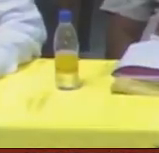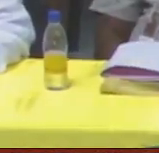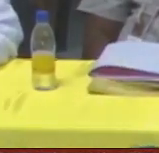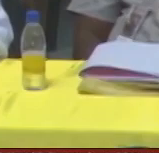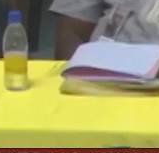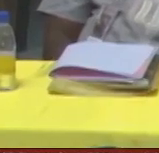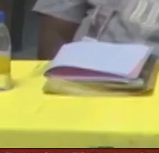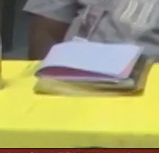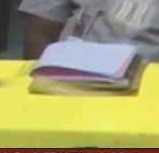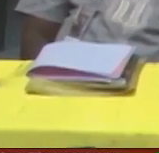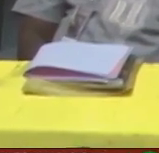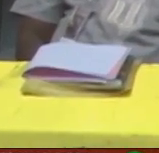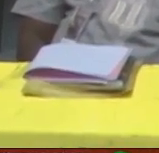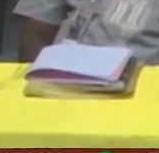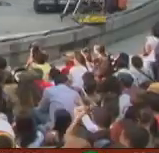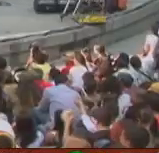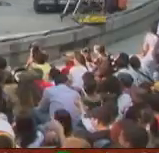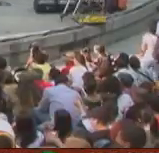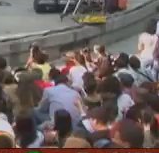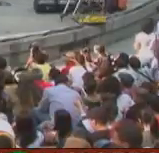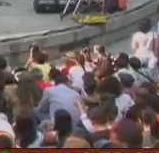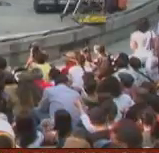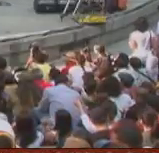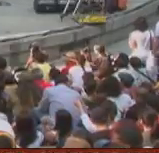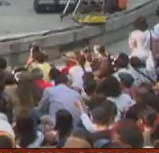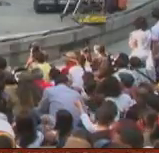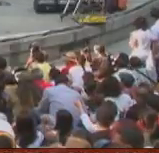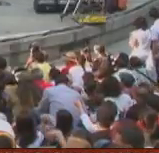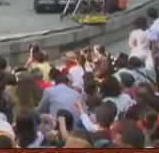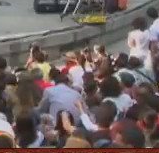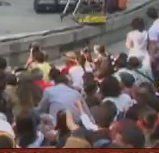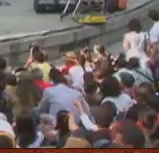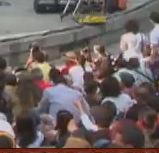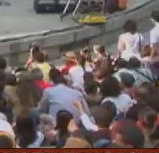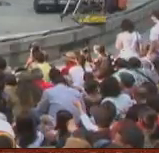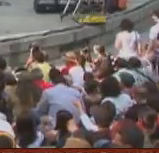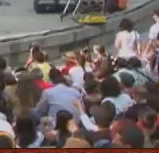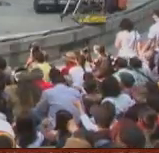México. Vamos a una pausa. Está usted viendo México al Día.